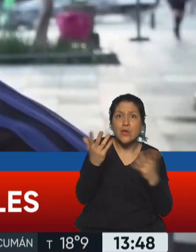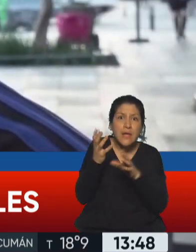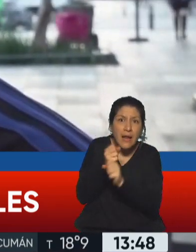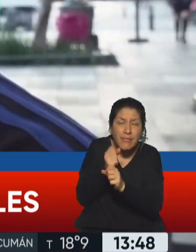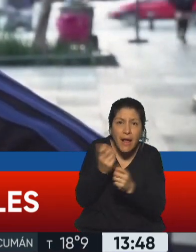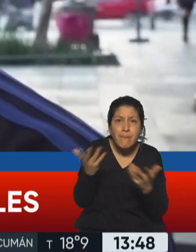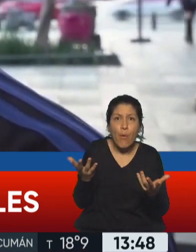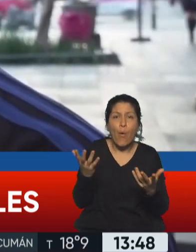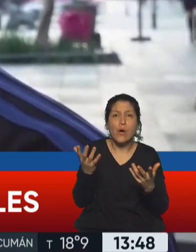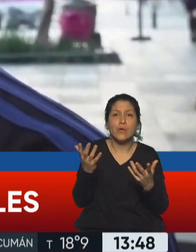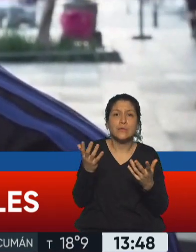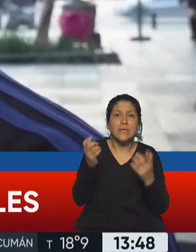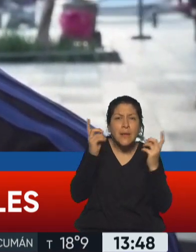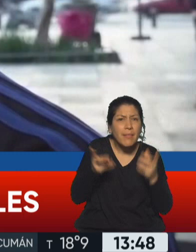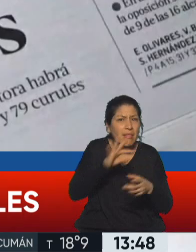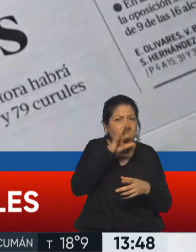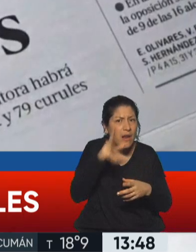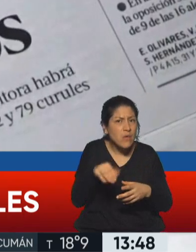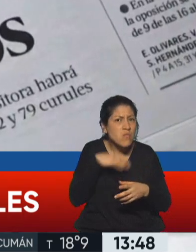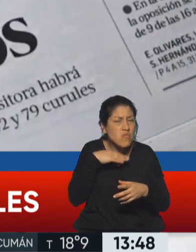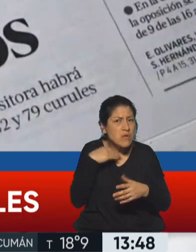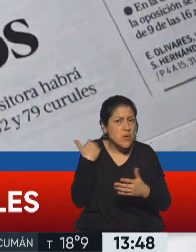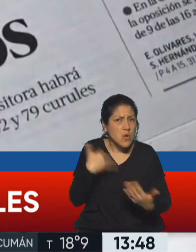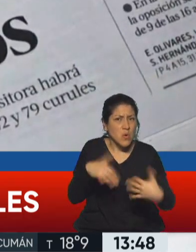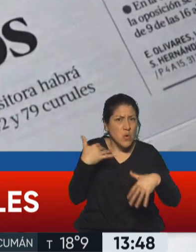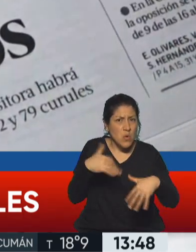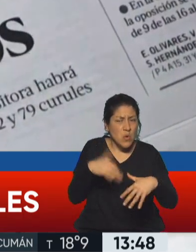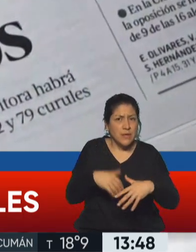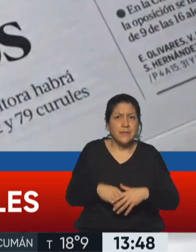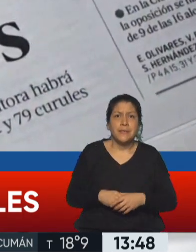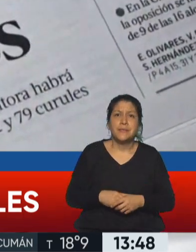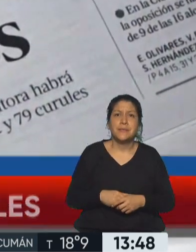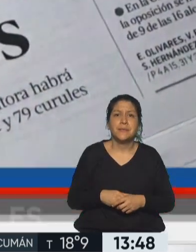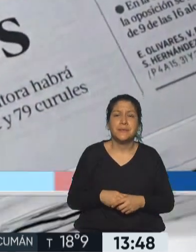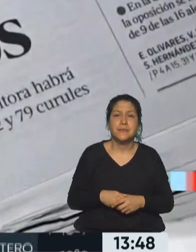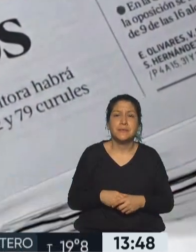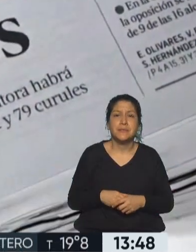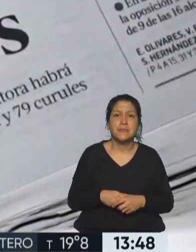transporte. La delincuencia está muy duro, ¿no?